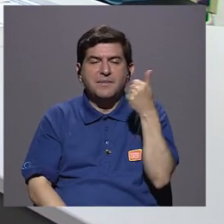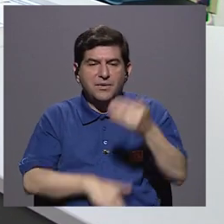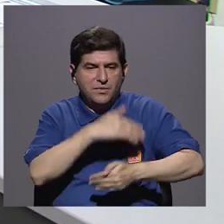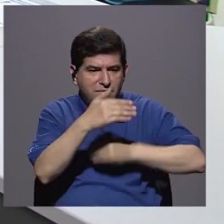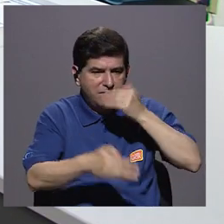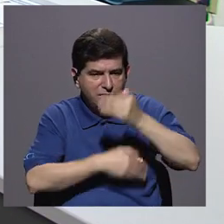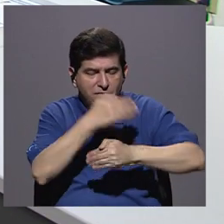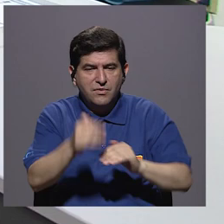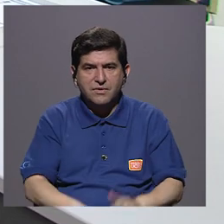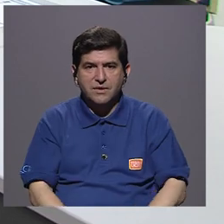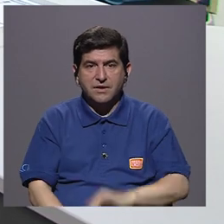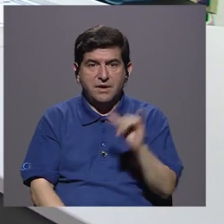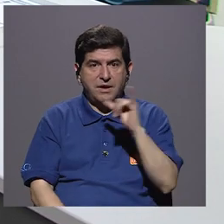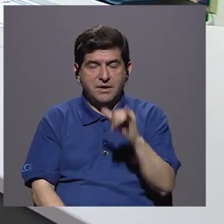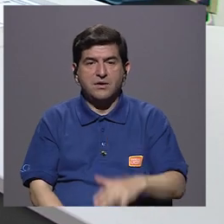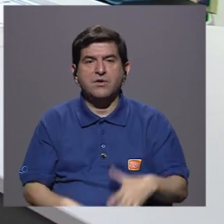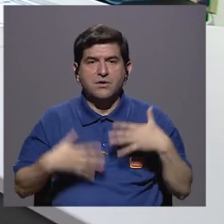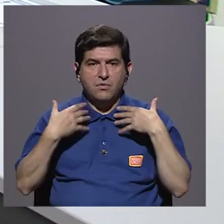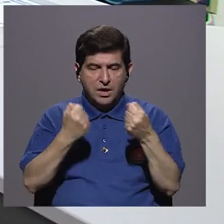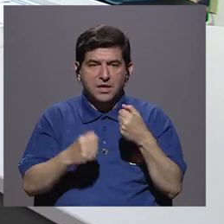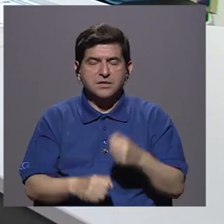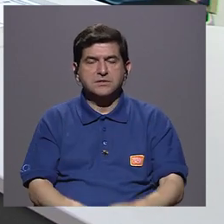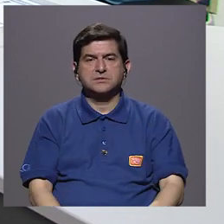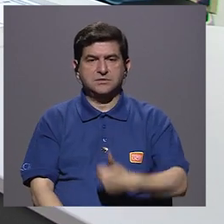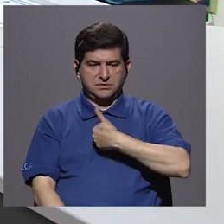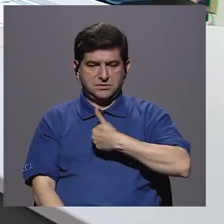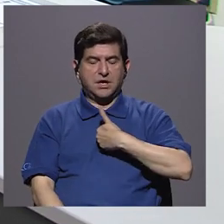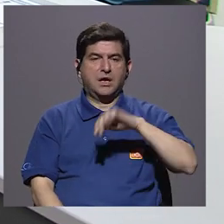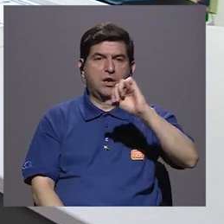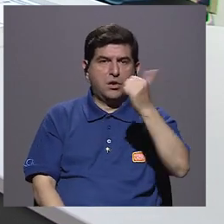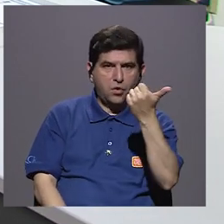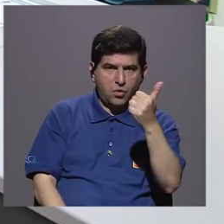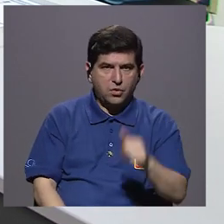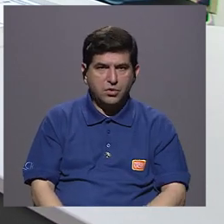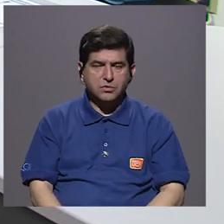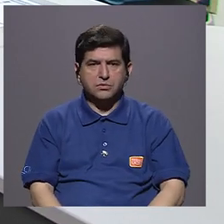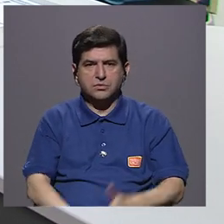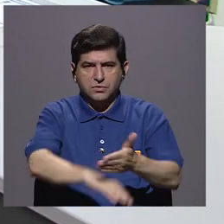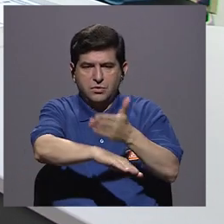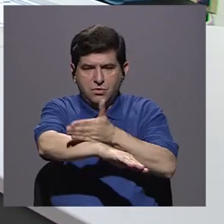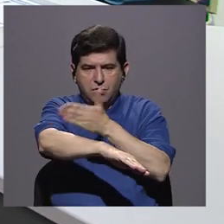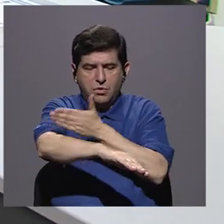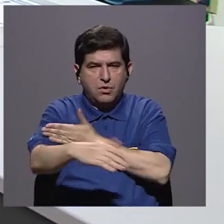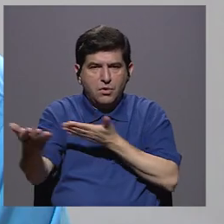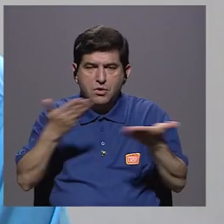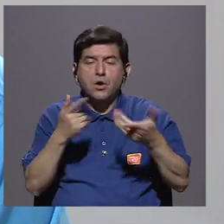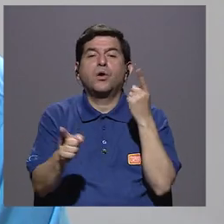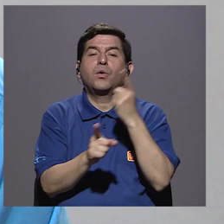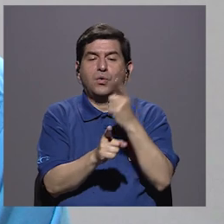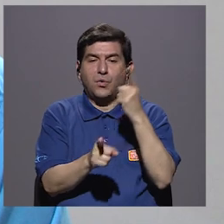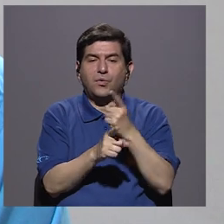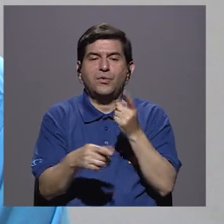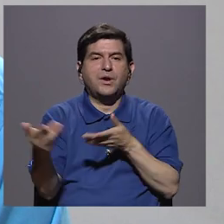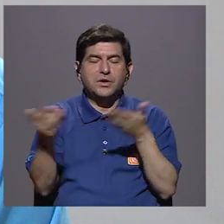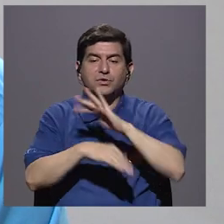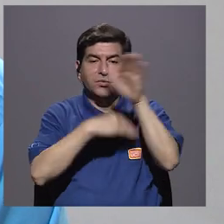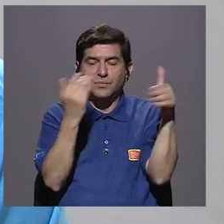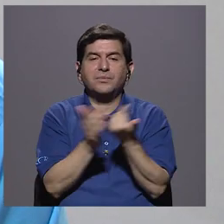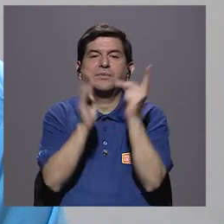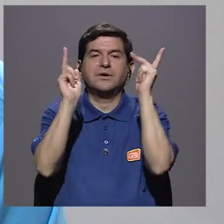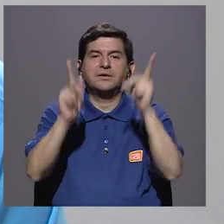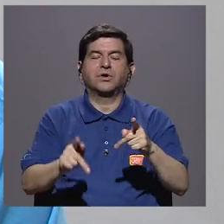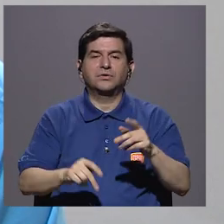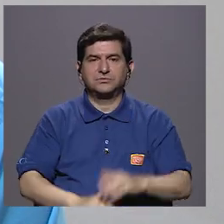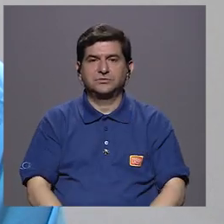el procedimiento. Unos son también para la salud propia y este sería para mejorar el servicio. Efectivamente, y es el servicio de